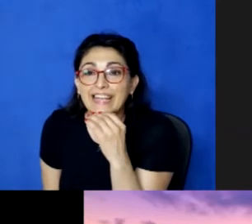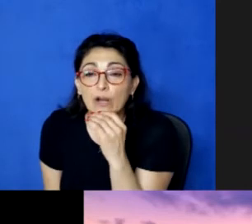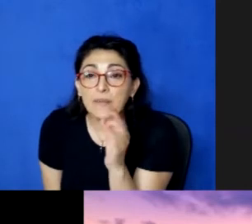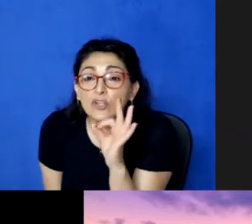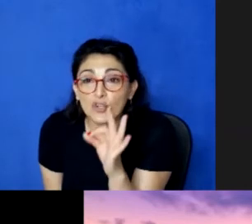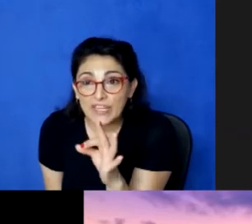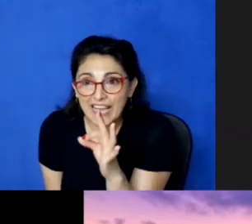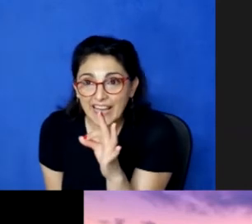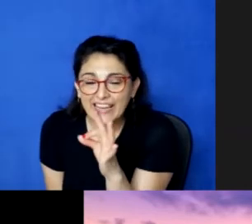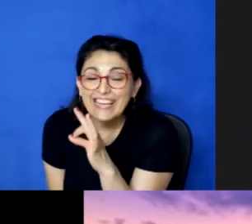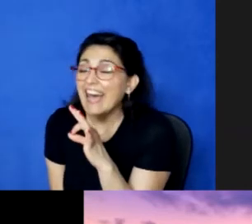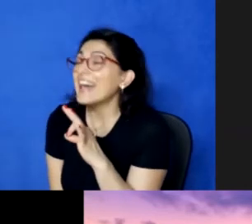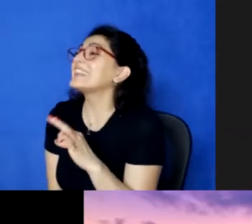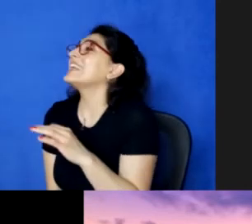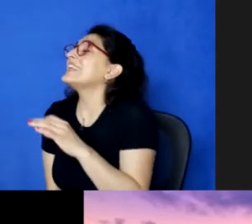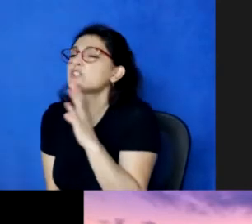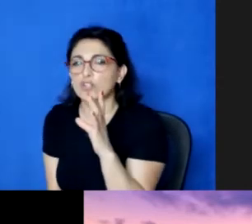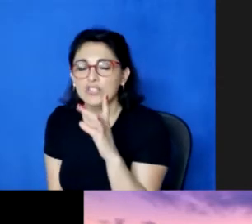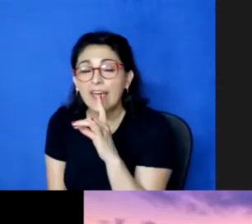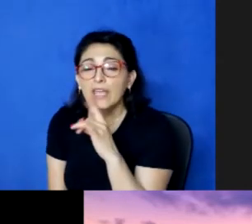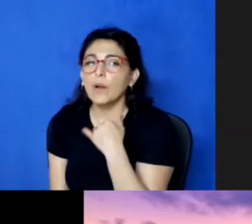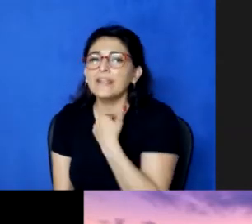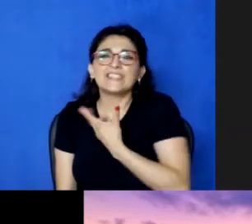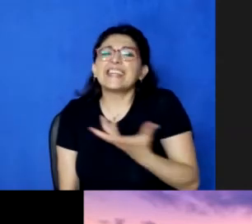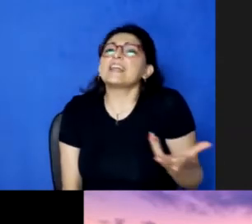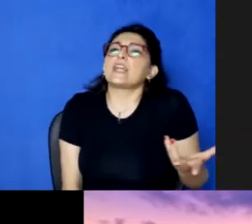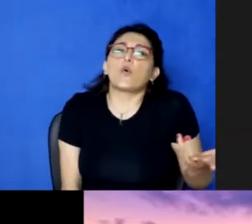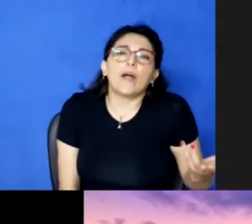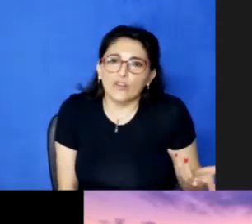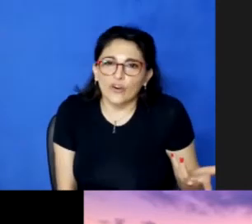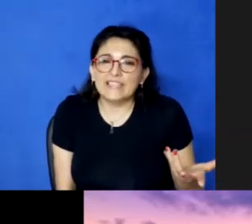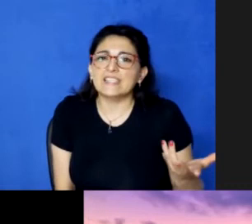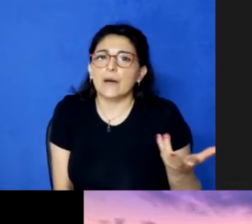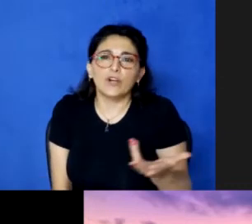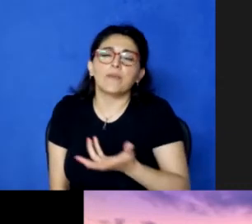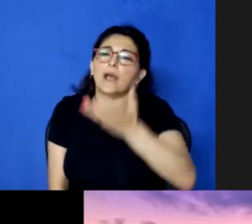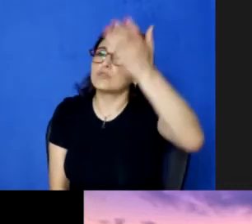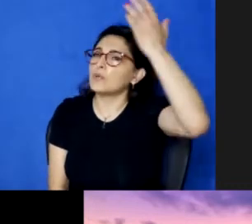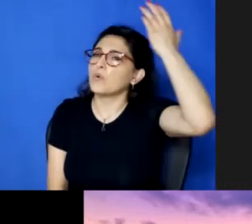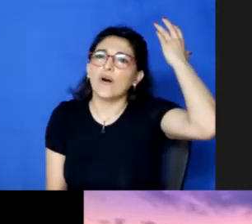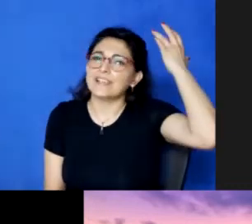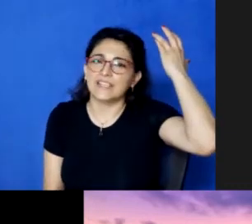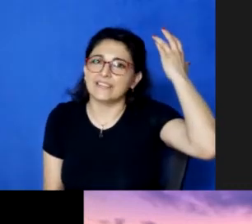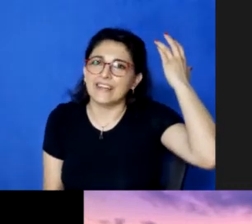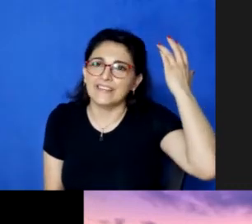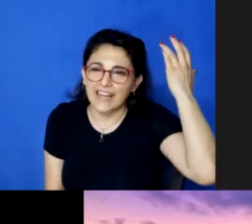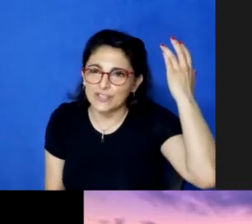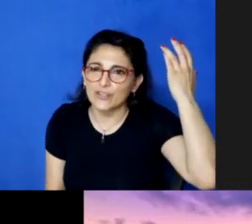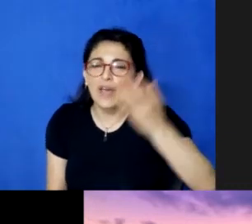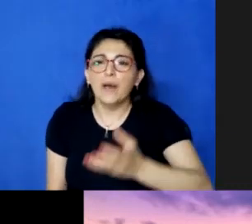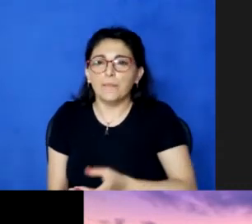La que comí el otro día era deliciosa. Igualmente ya ni recuerdo el sabor que me cautivó hace